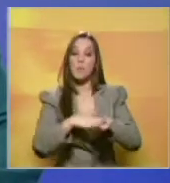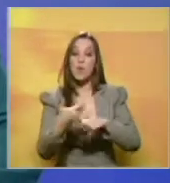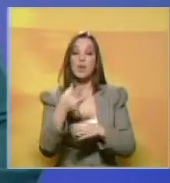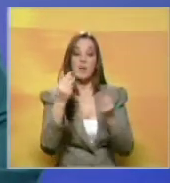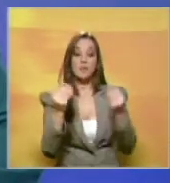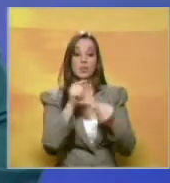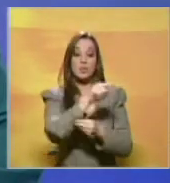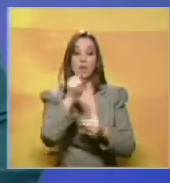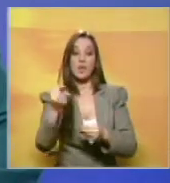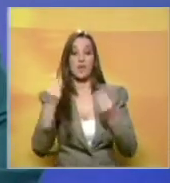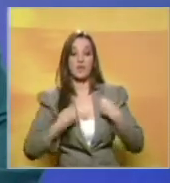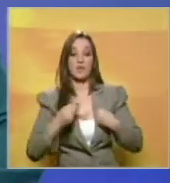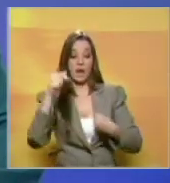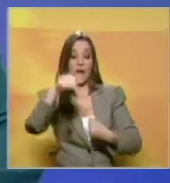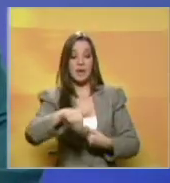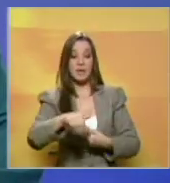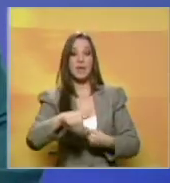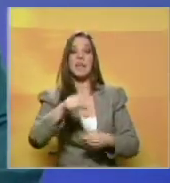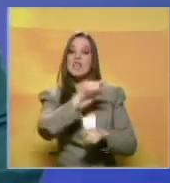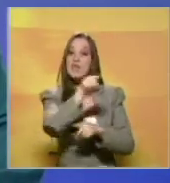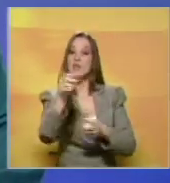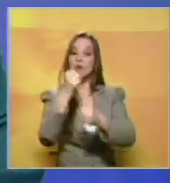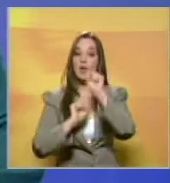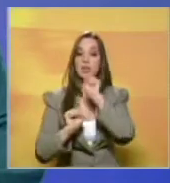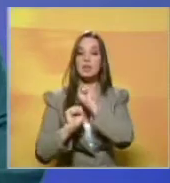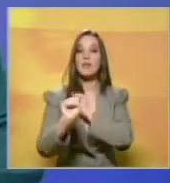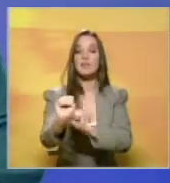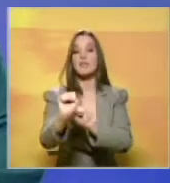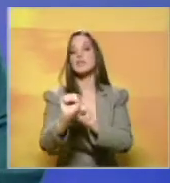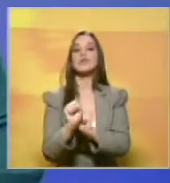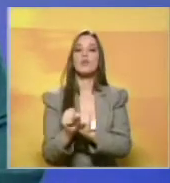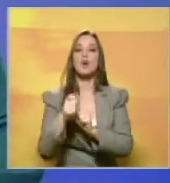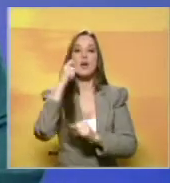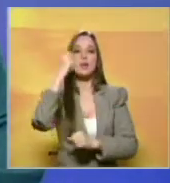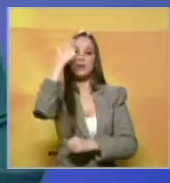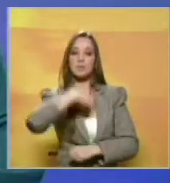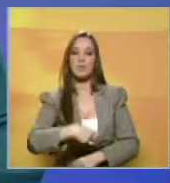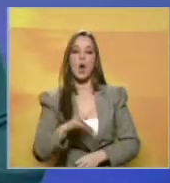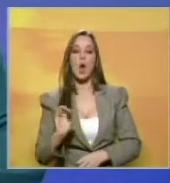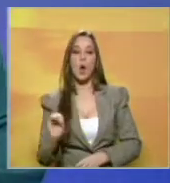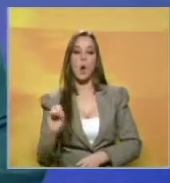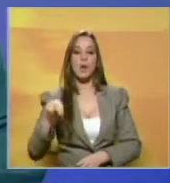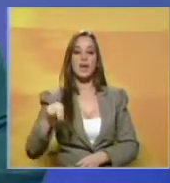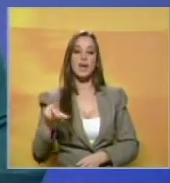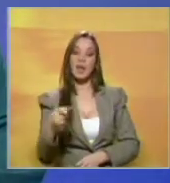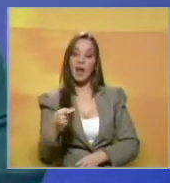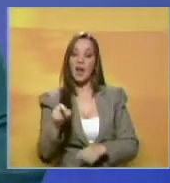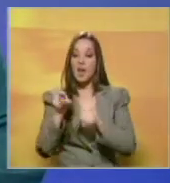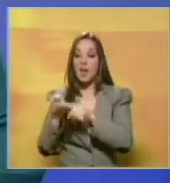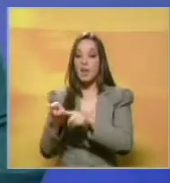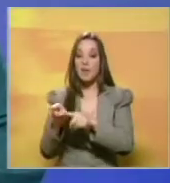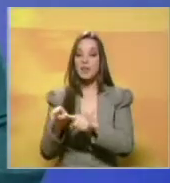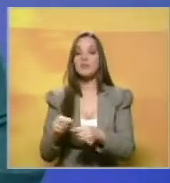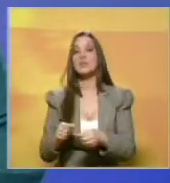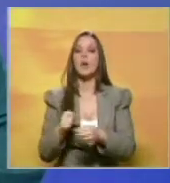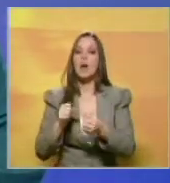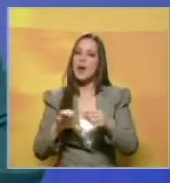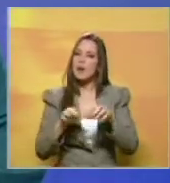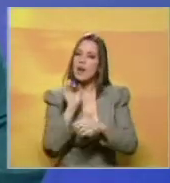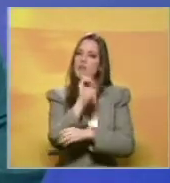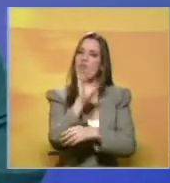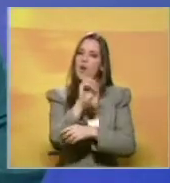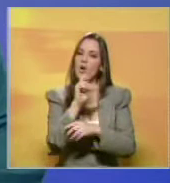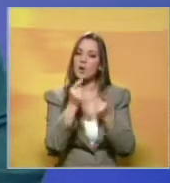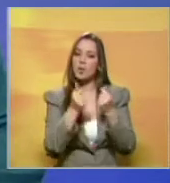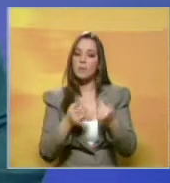del país y son defensores de los derechos humanos, y que la ONG Comunidad Global Shepherd, auspiciada por el Foro Económico Mundial,